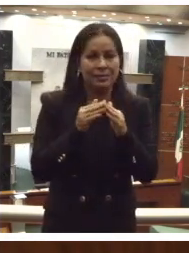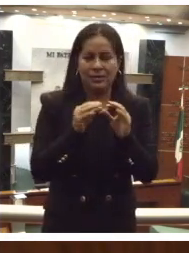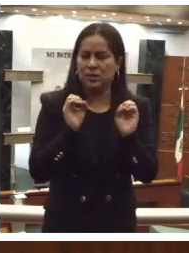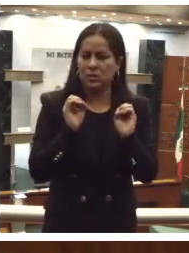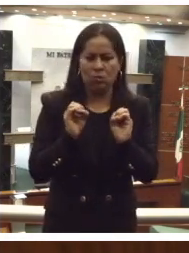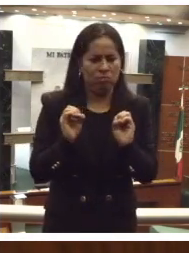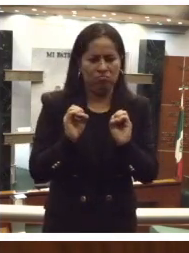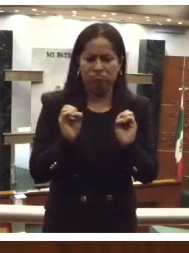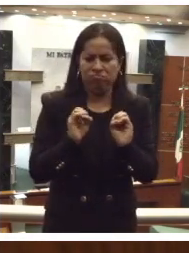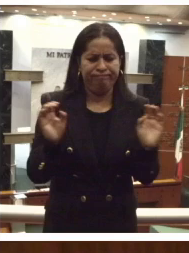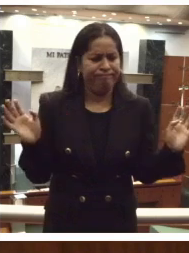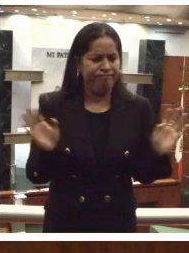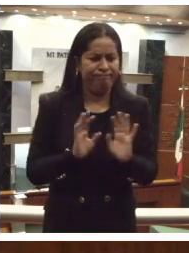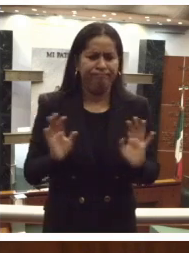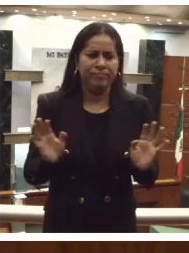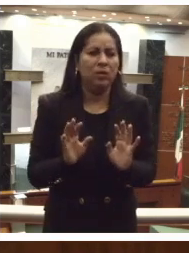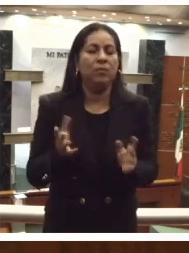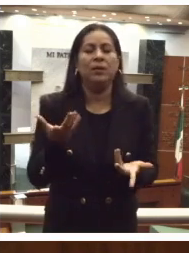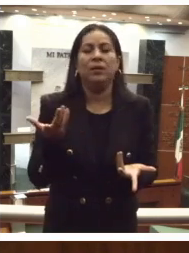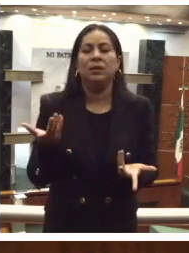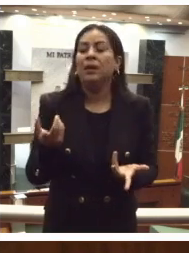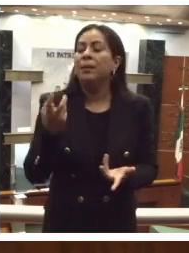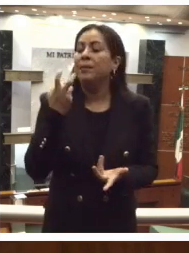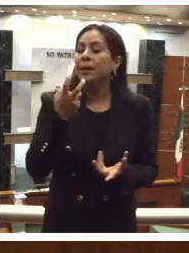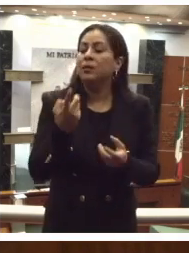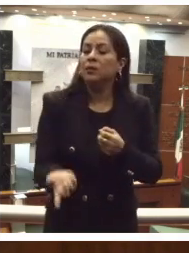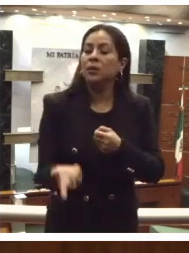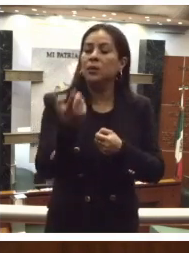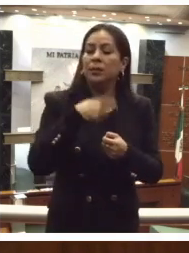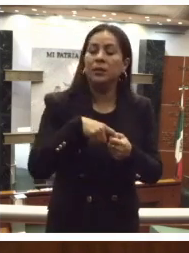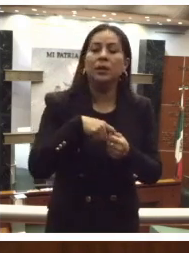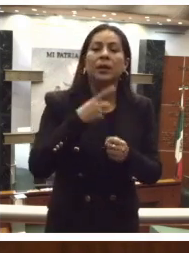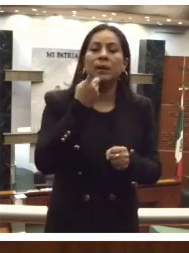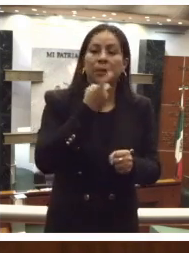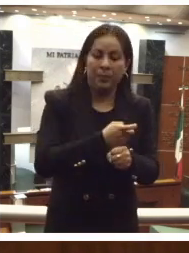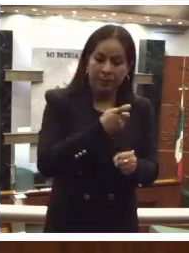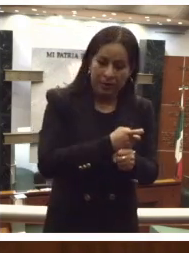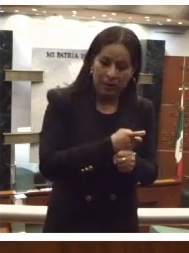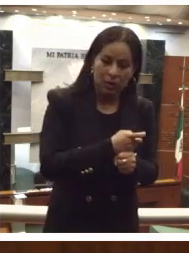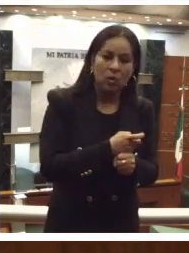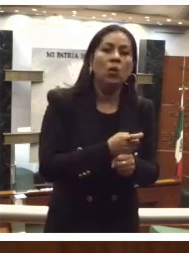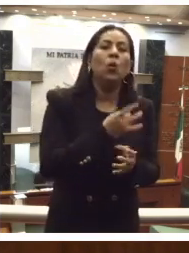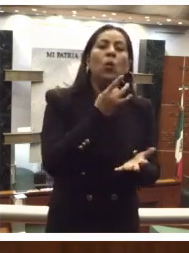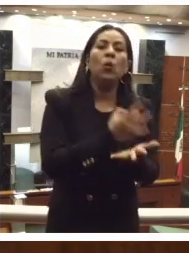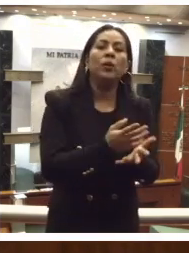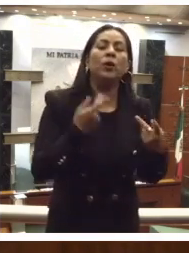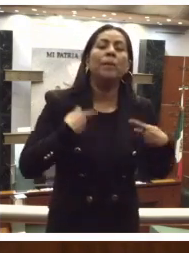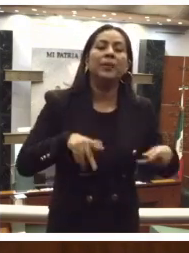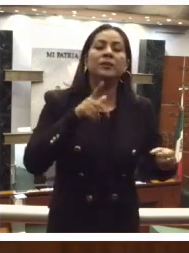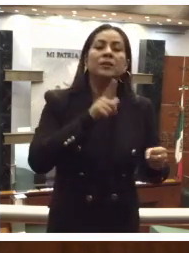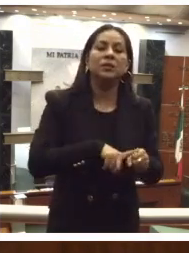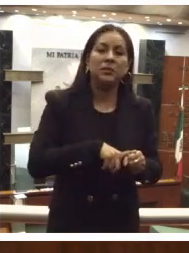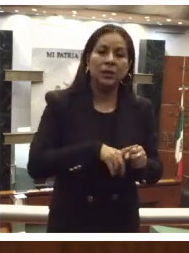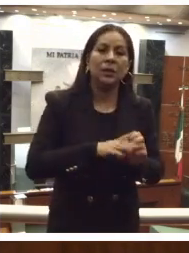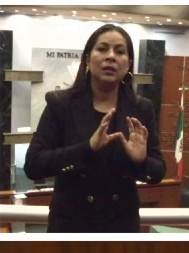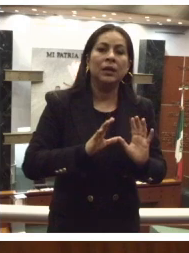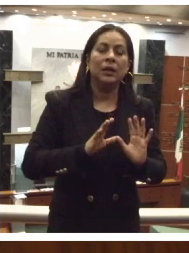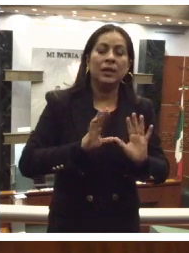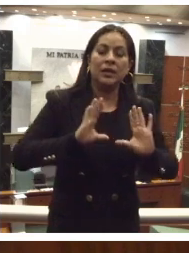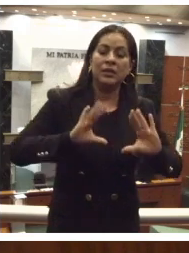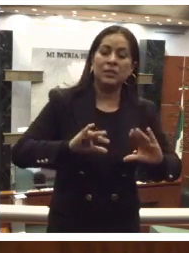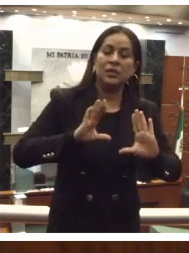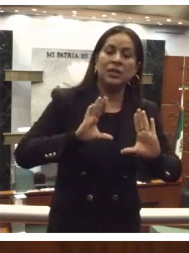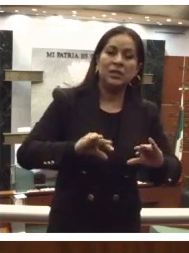ninguna circunstancia. Para esto se incorporarán en un primer momento solo personal que haya sido forjado